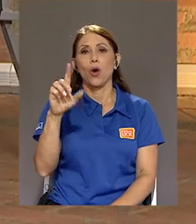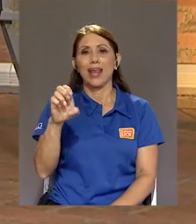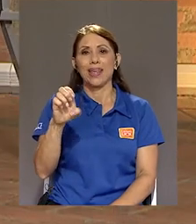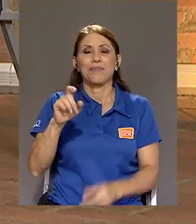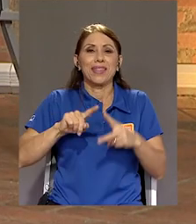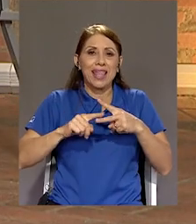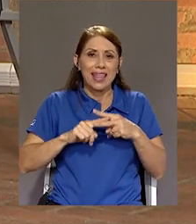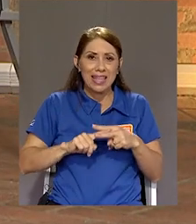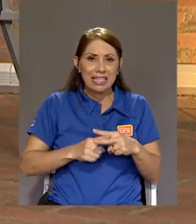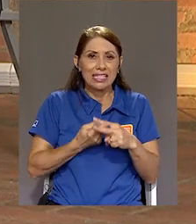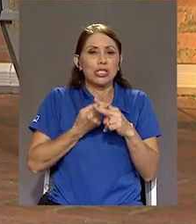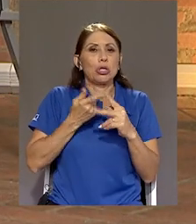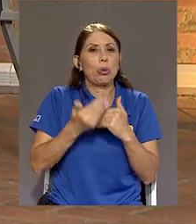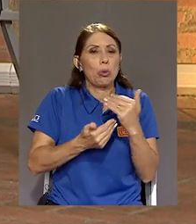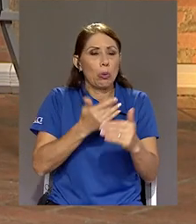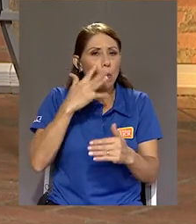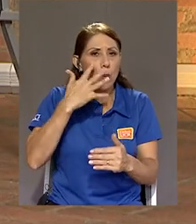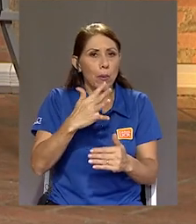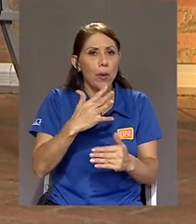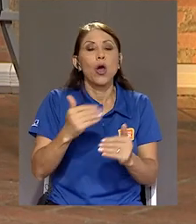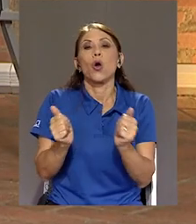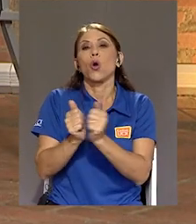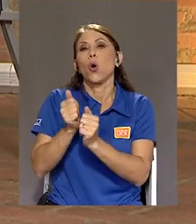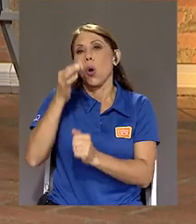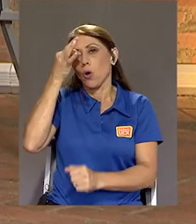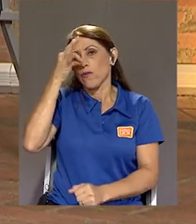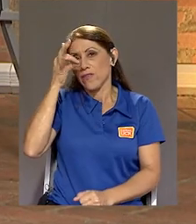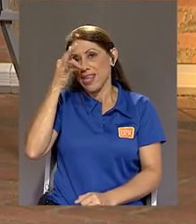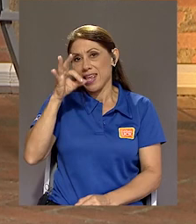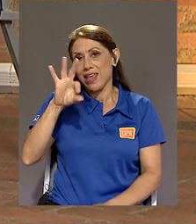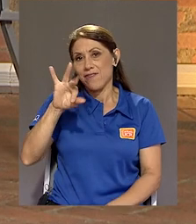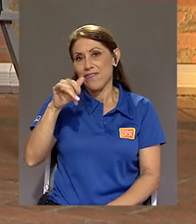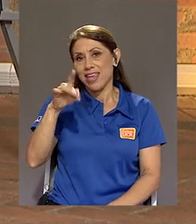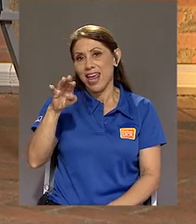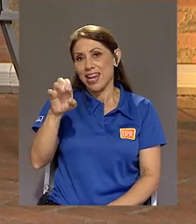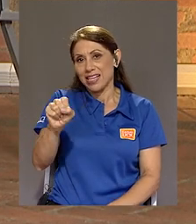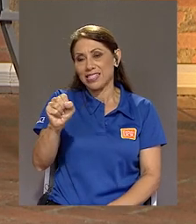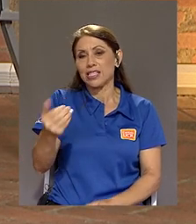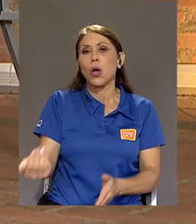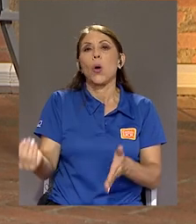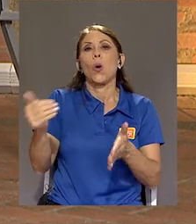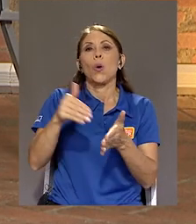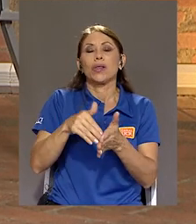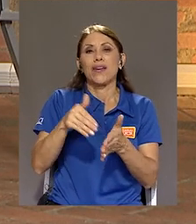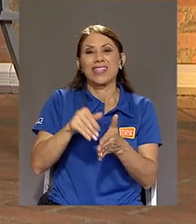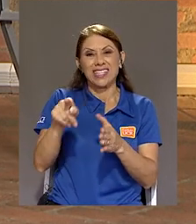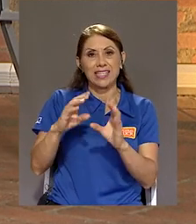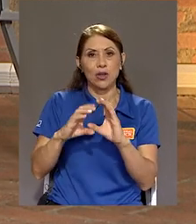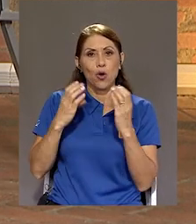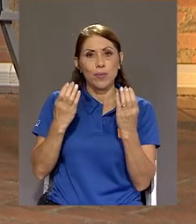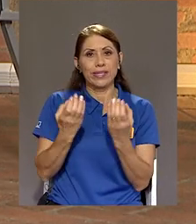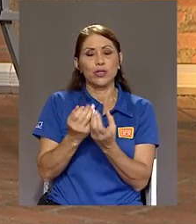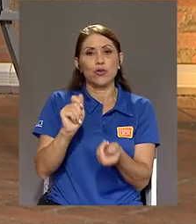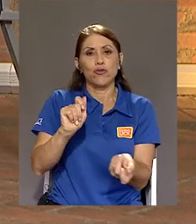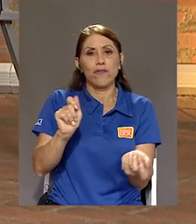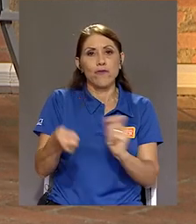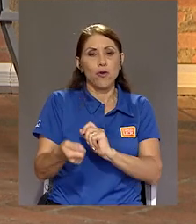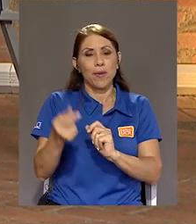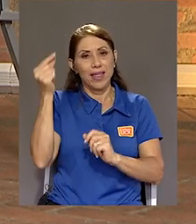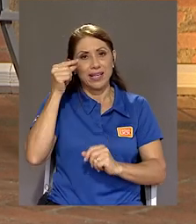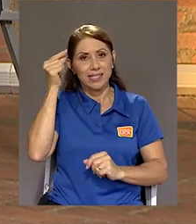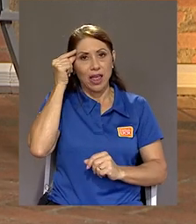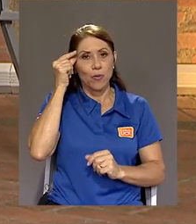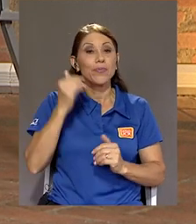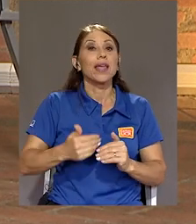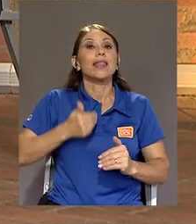María Figueres, otra comisión, ahí se llamaron, era una comisión para hacer reforma de Estado. Después